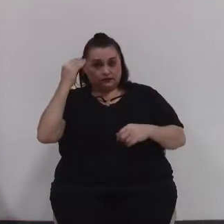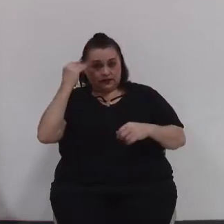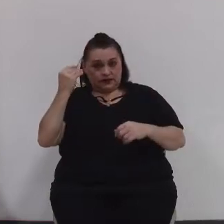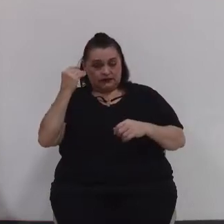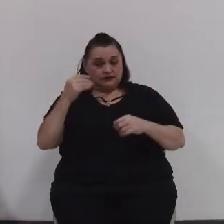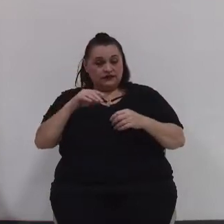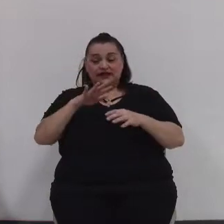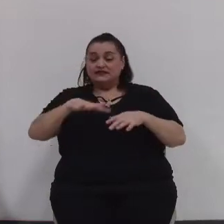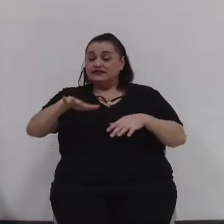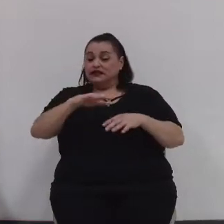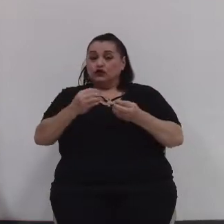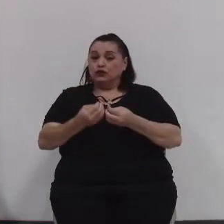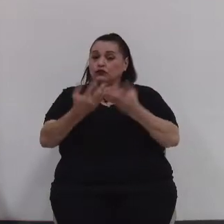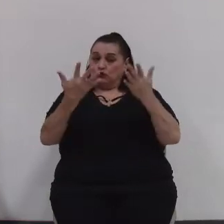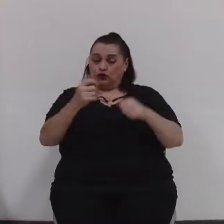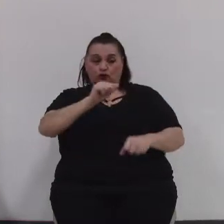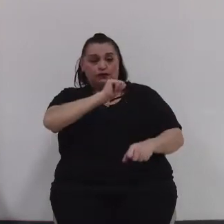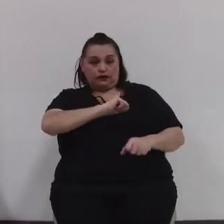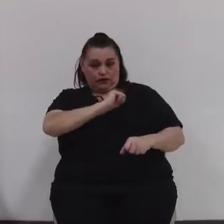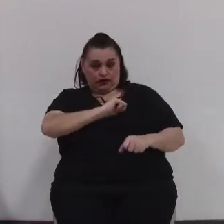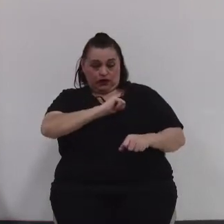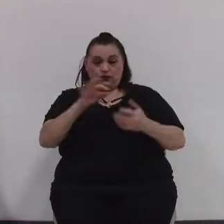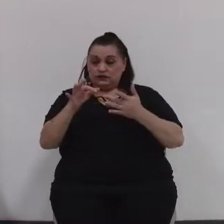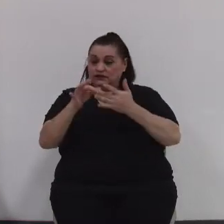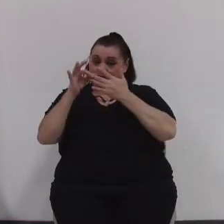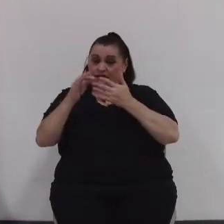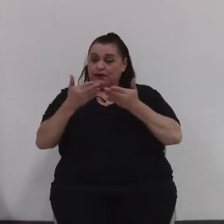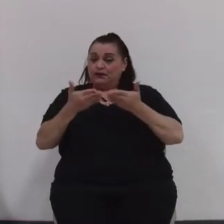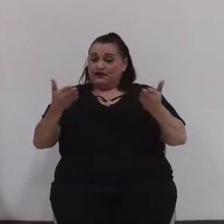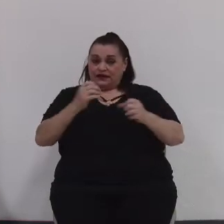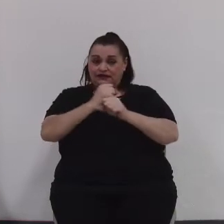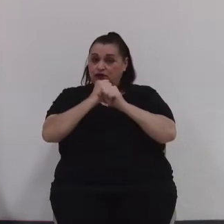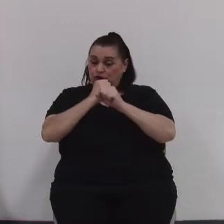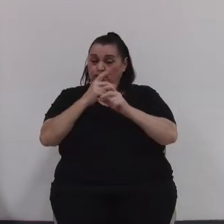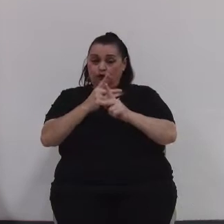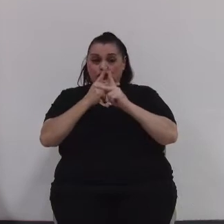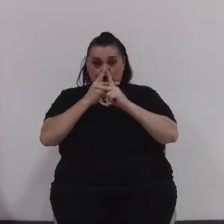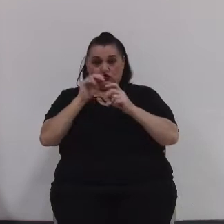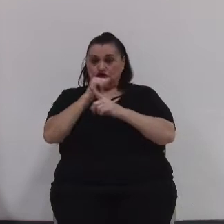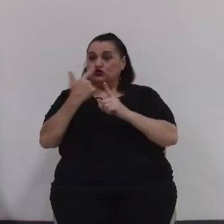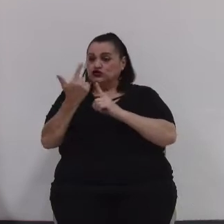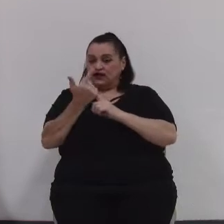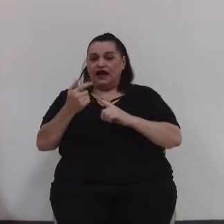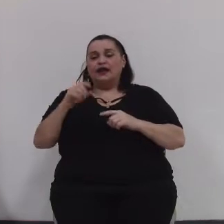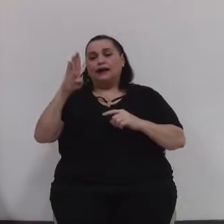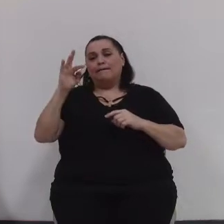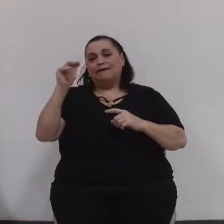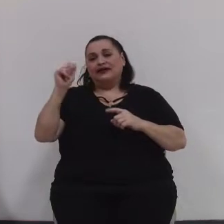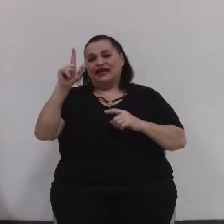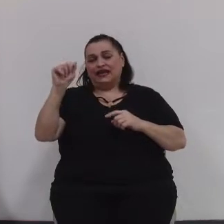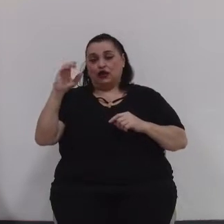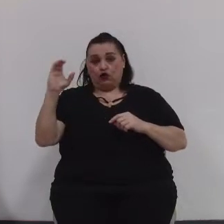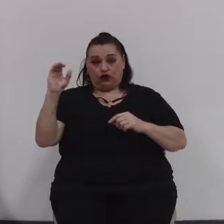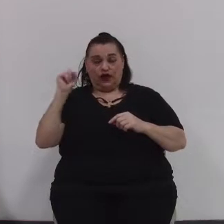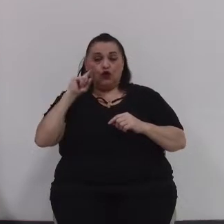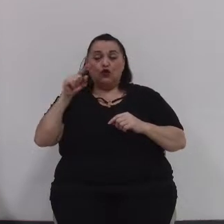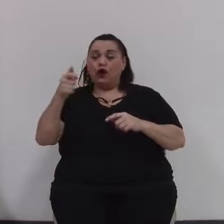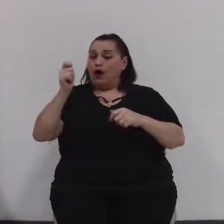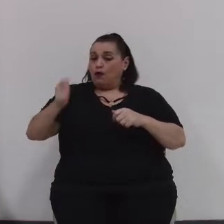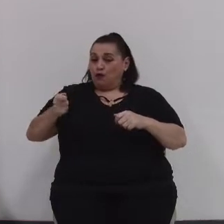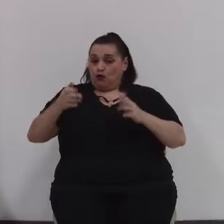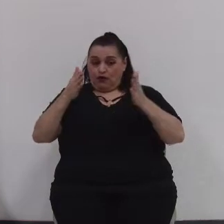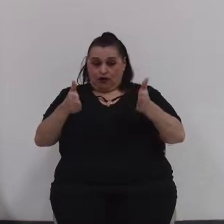el sector privado y público, especialmente en materia de seguridad y protección social. Doña Abril Gordienco, abogada y